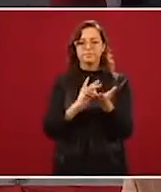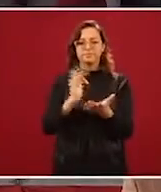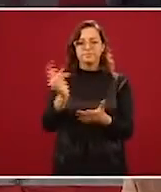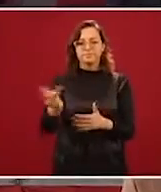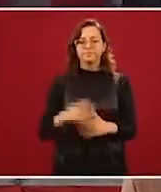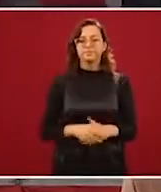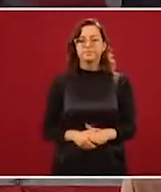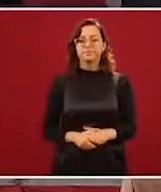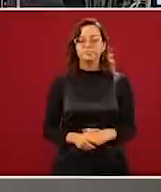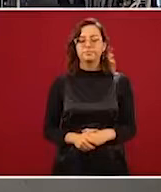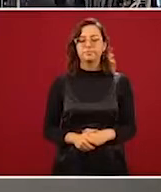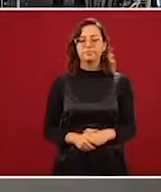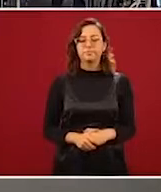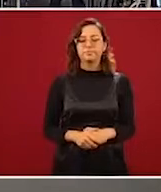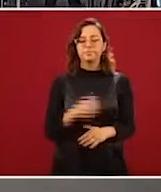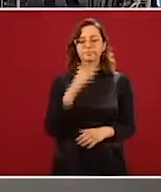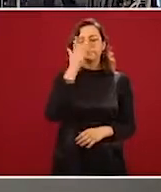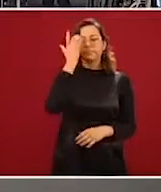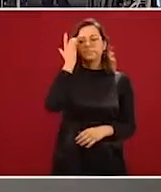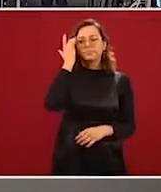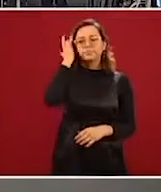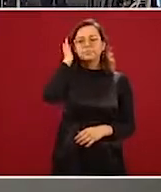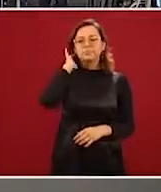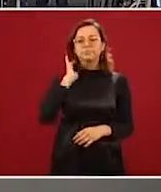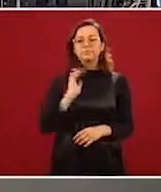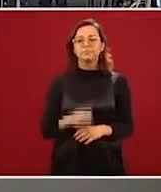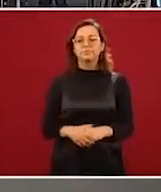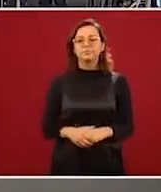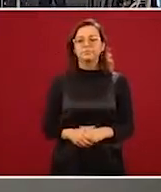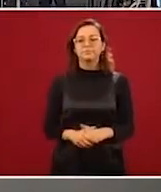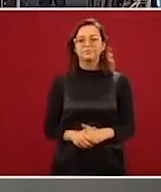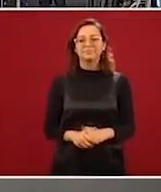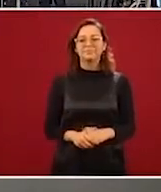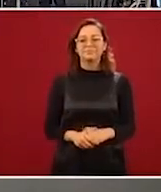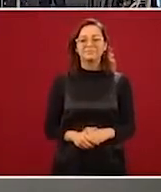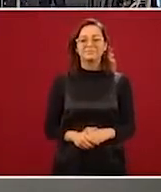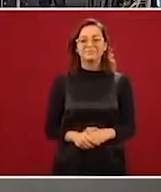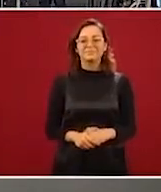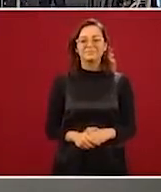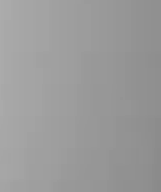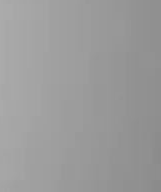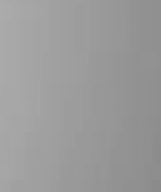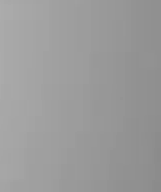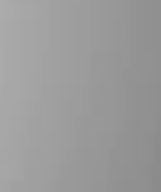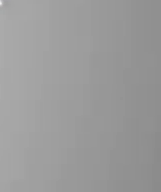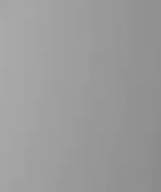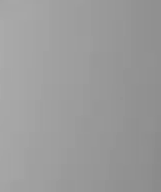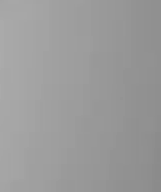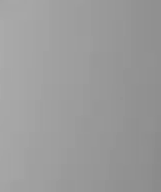en 24 horas las medidas que tomarán en cumplimiento a las suspensiones que concedió